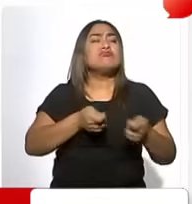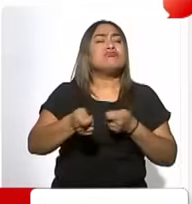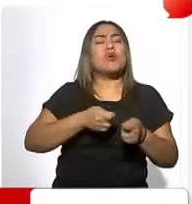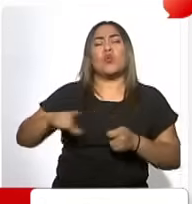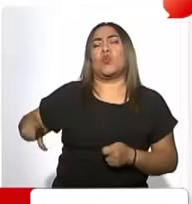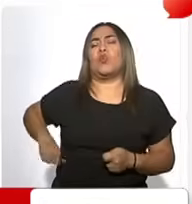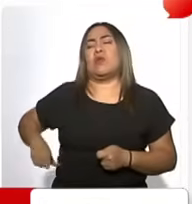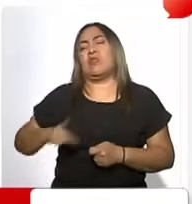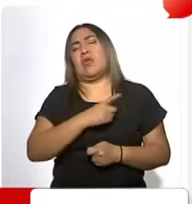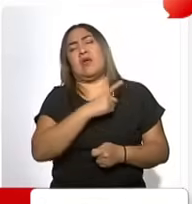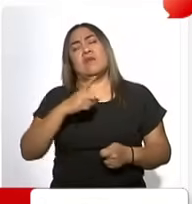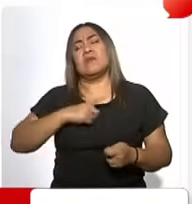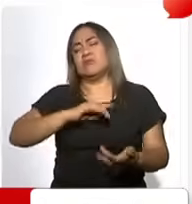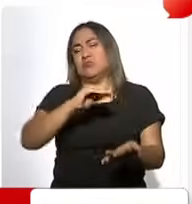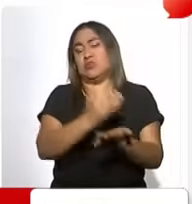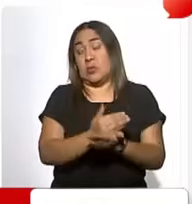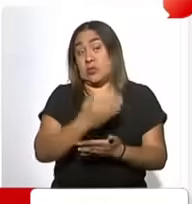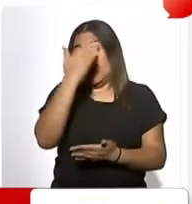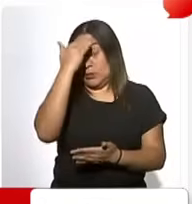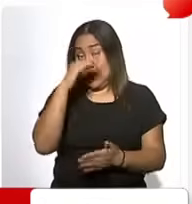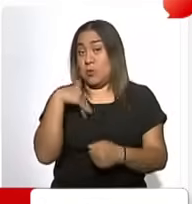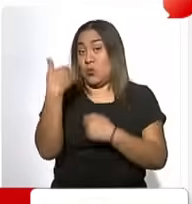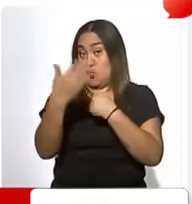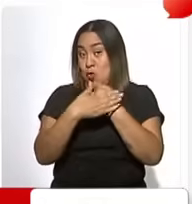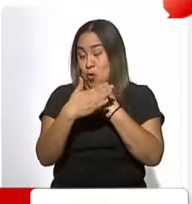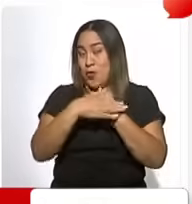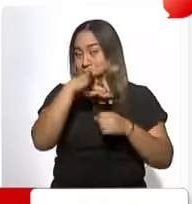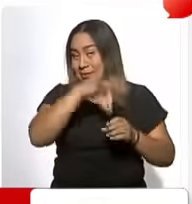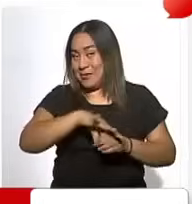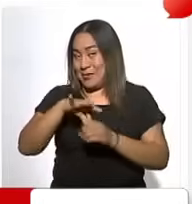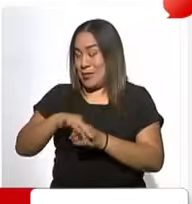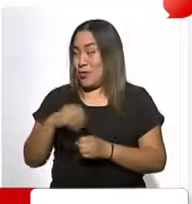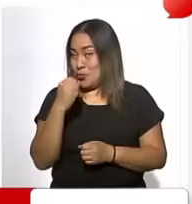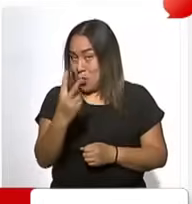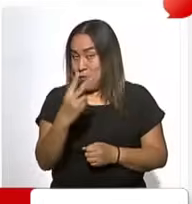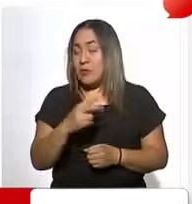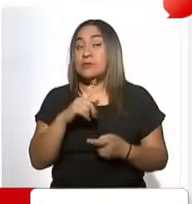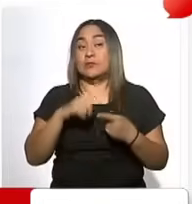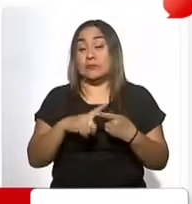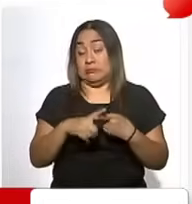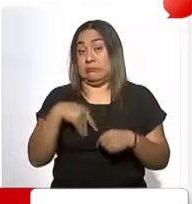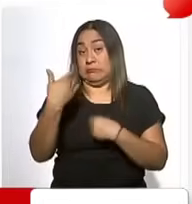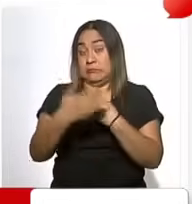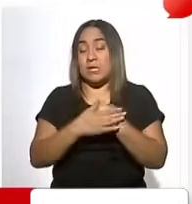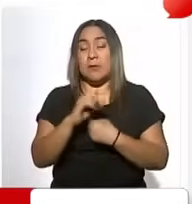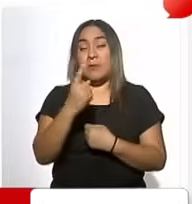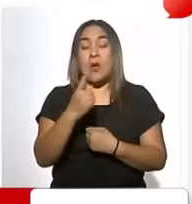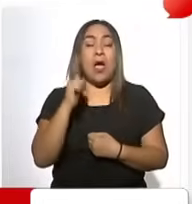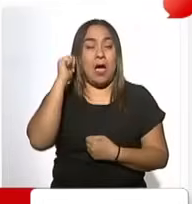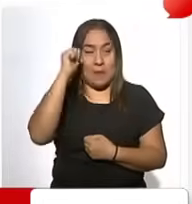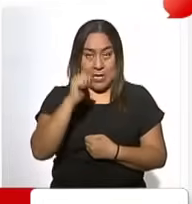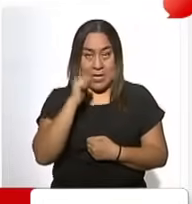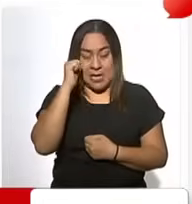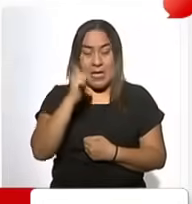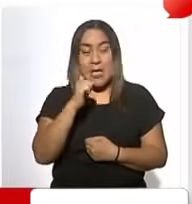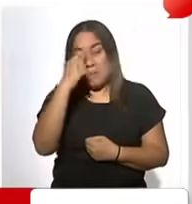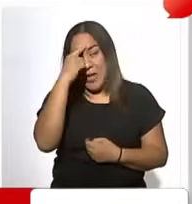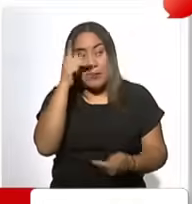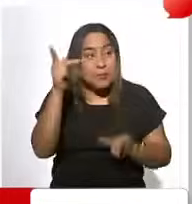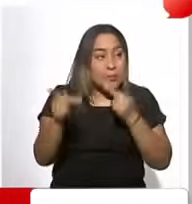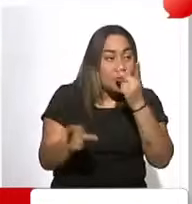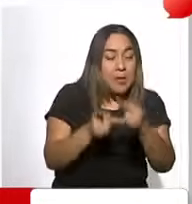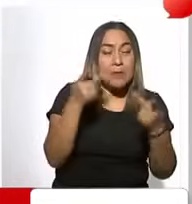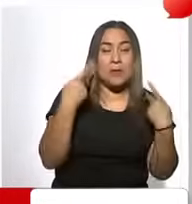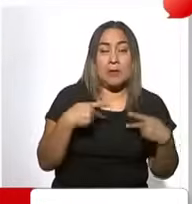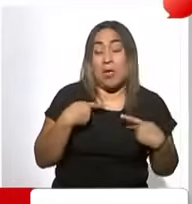sostener eso estamos ahora próximos a dos procesos electorales uno que es ahora ya el 21 de abril que es una consulta popular